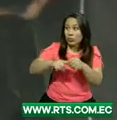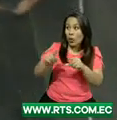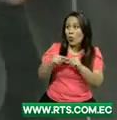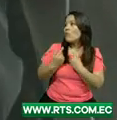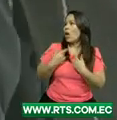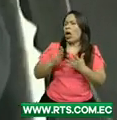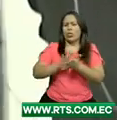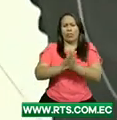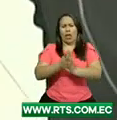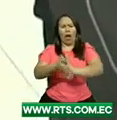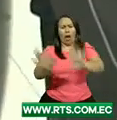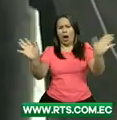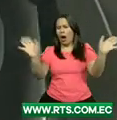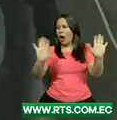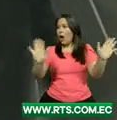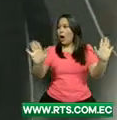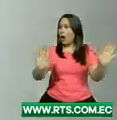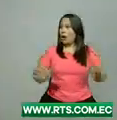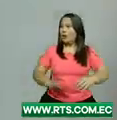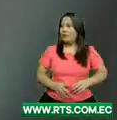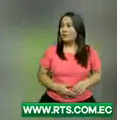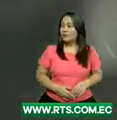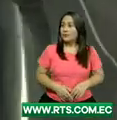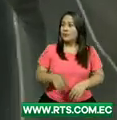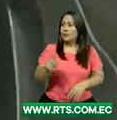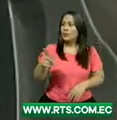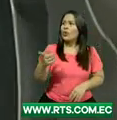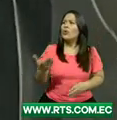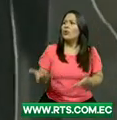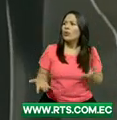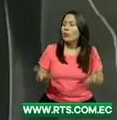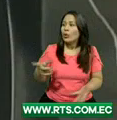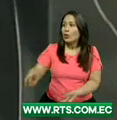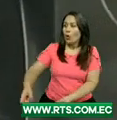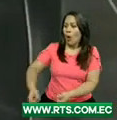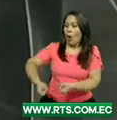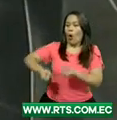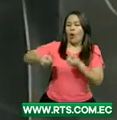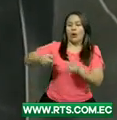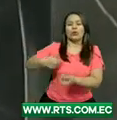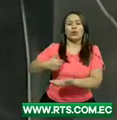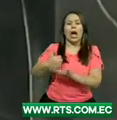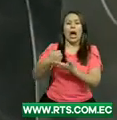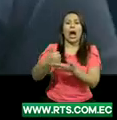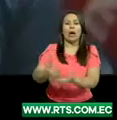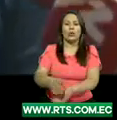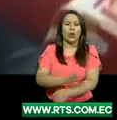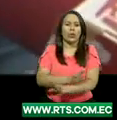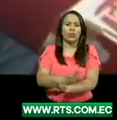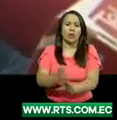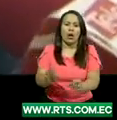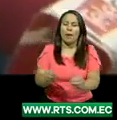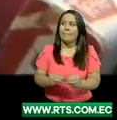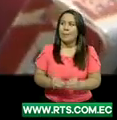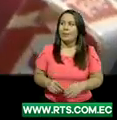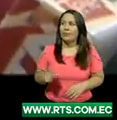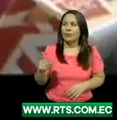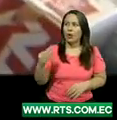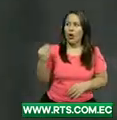nada que ver recoger la manada de ayuda inclusive